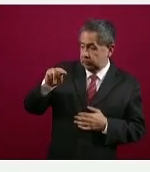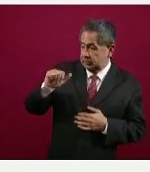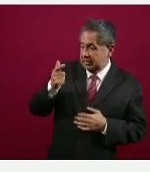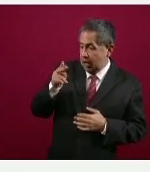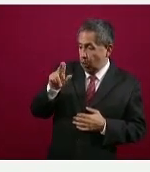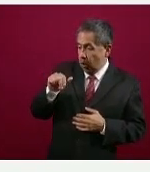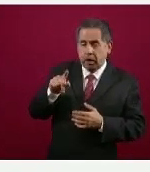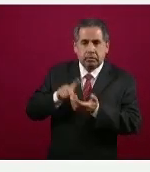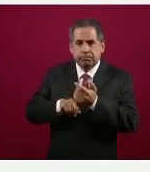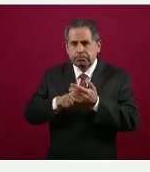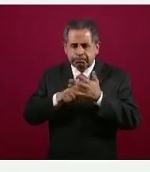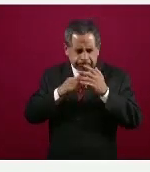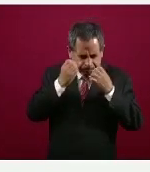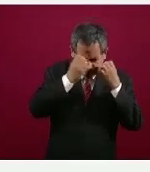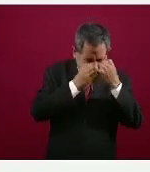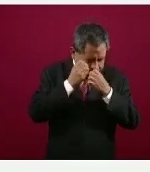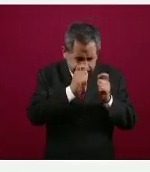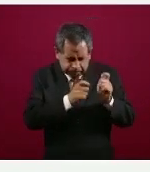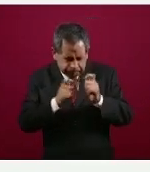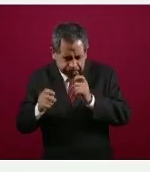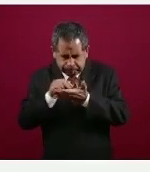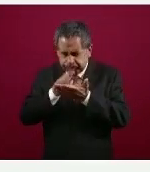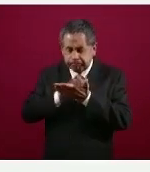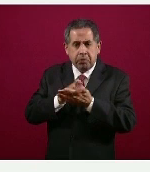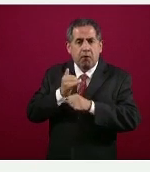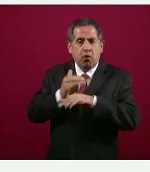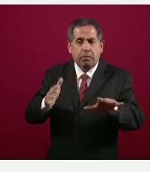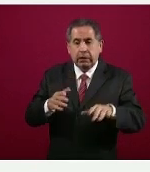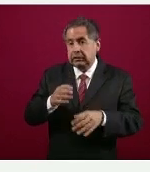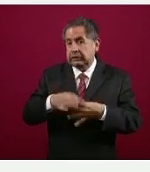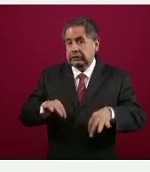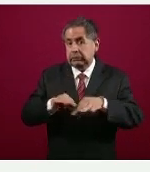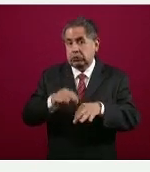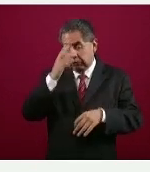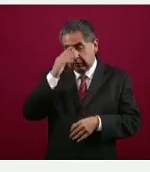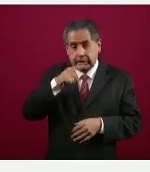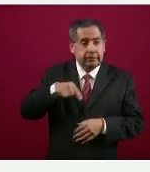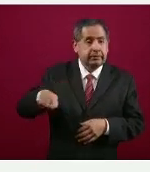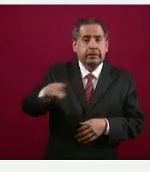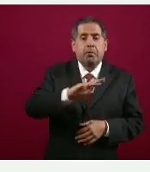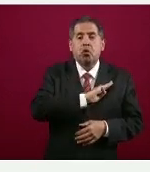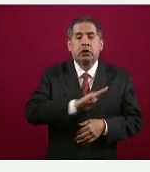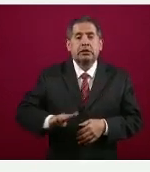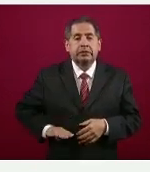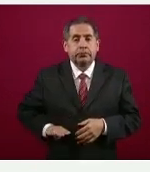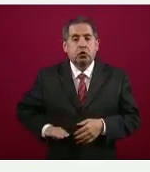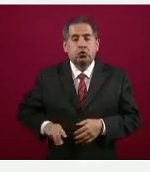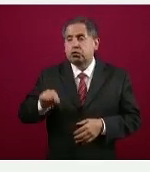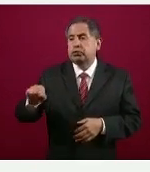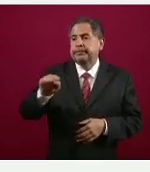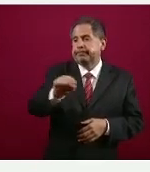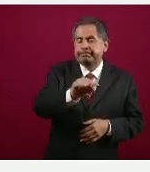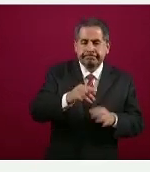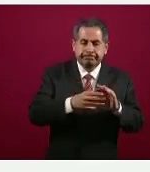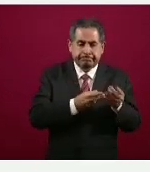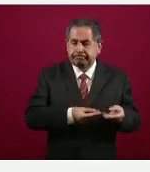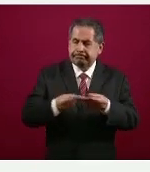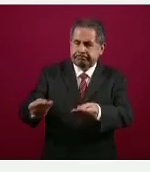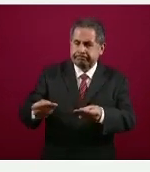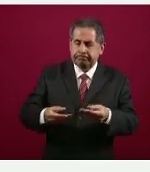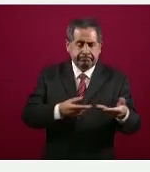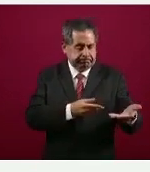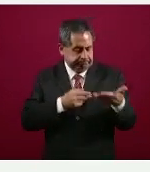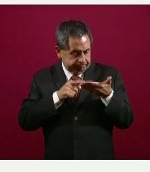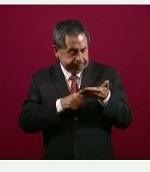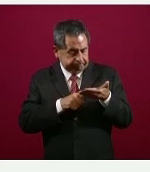dictamen técnico, esto es muy importante para que lo conozcan principalmente los presidentes municipales, es un dictamen técnico para que puedan acceder